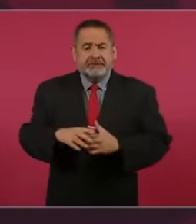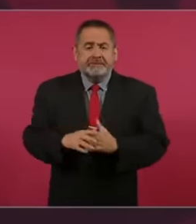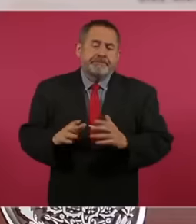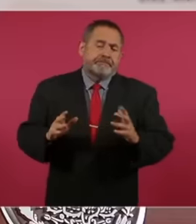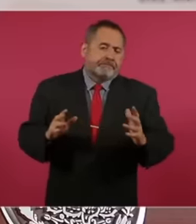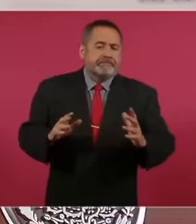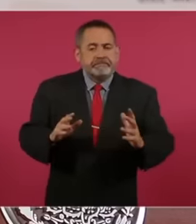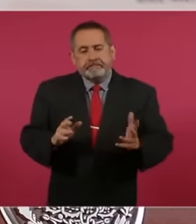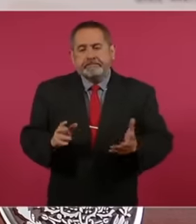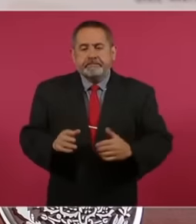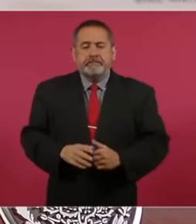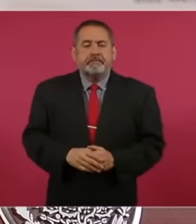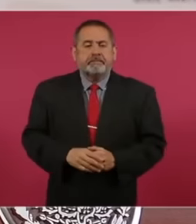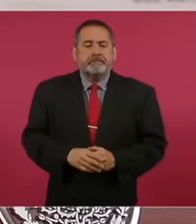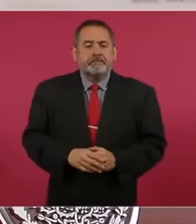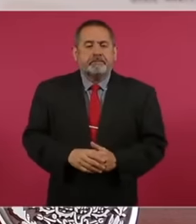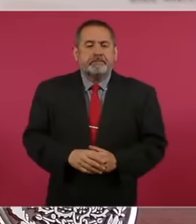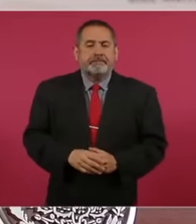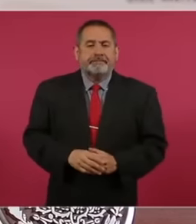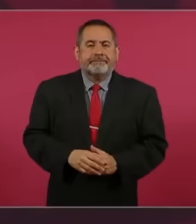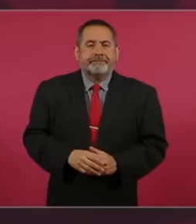Aunque los